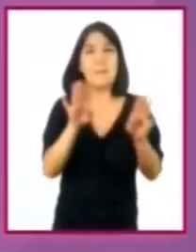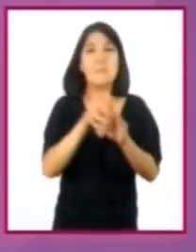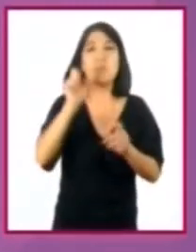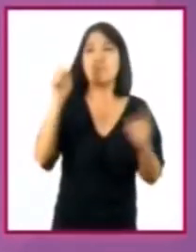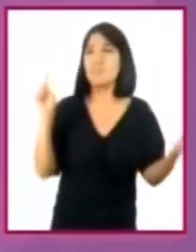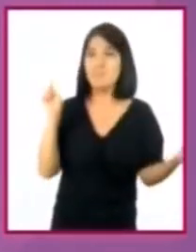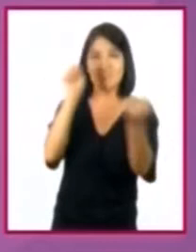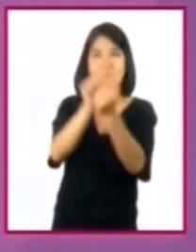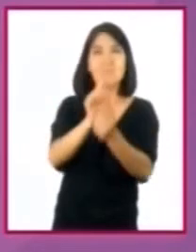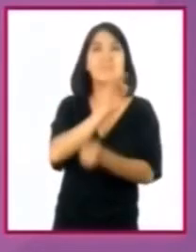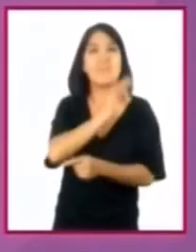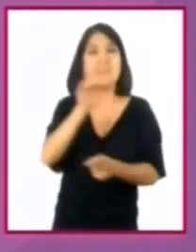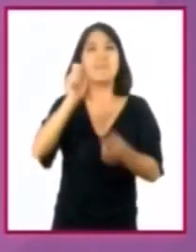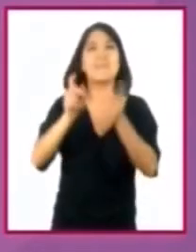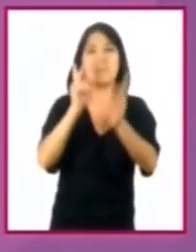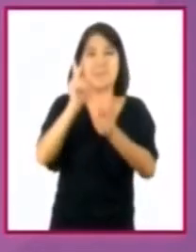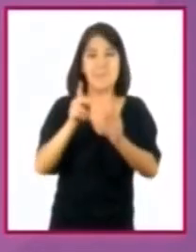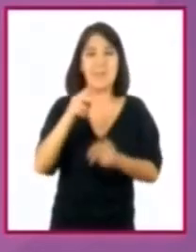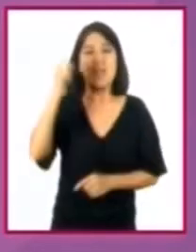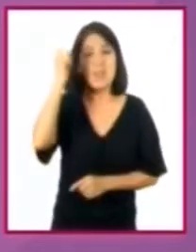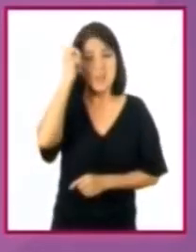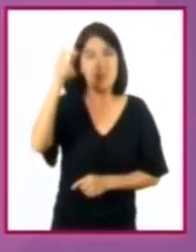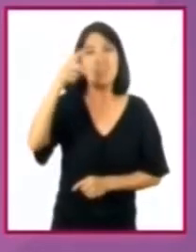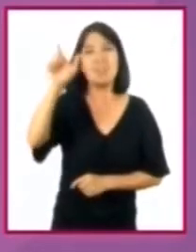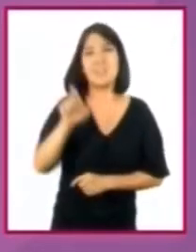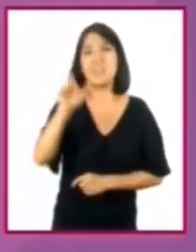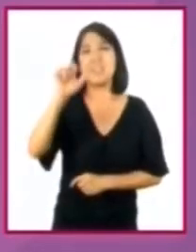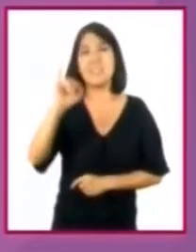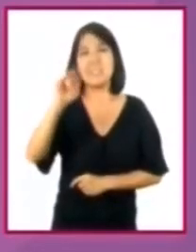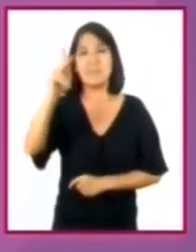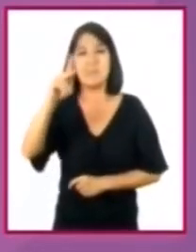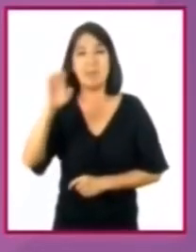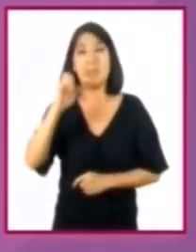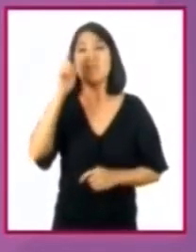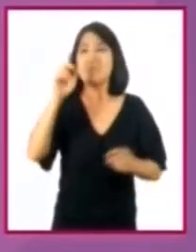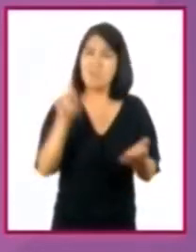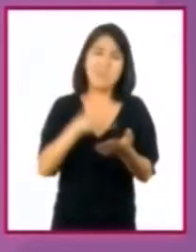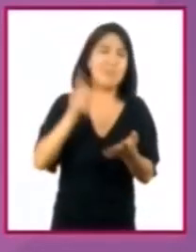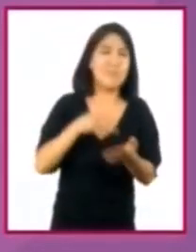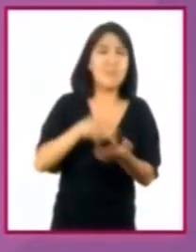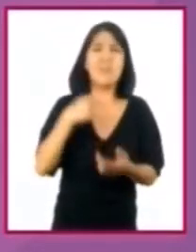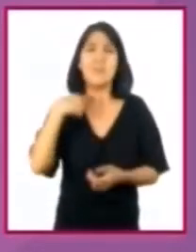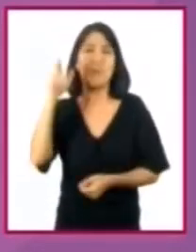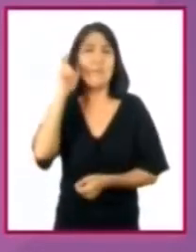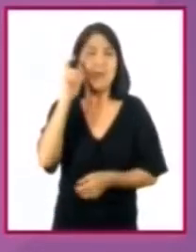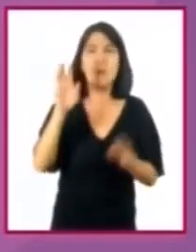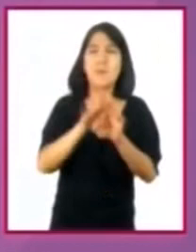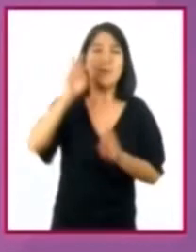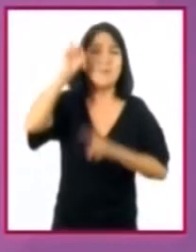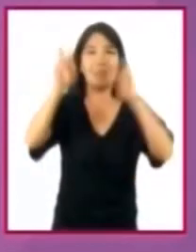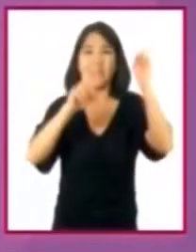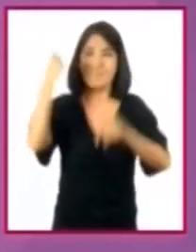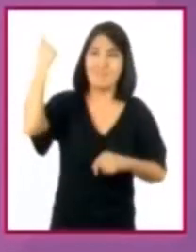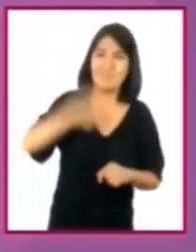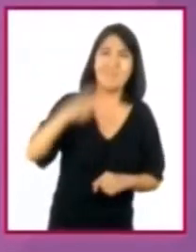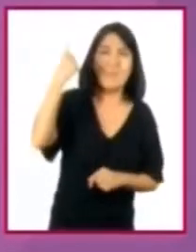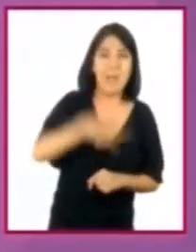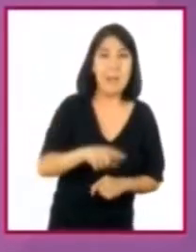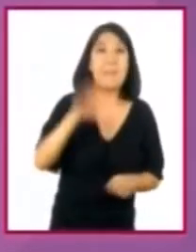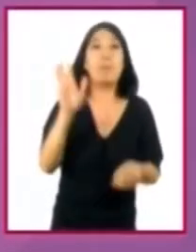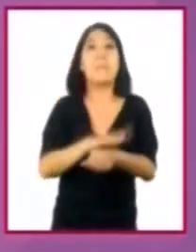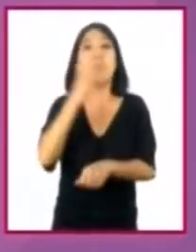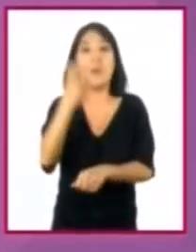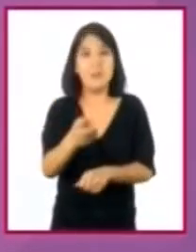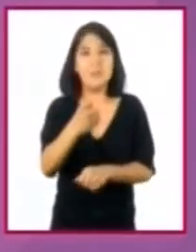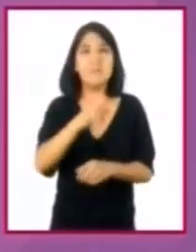dios, que era nuestro señor Xipe. Varias veces lo había escuchado en sueños y luego nos había dicho sus órdenes. Por eso,